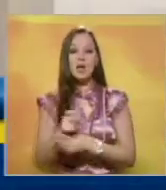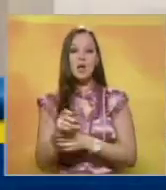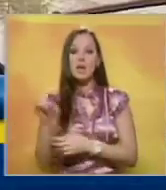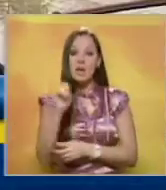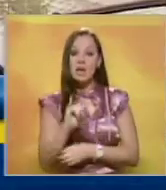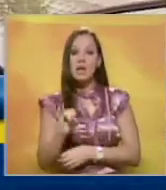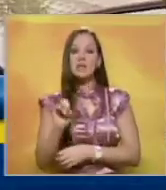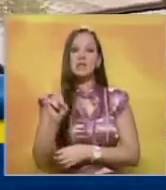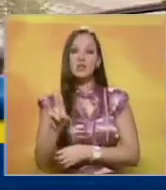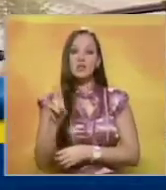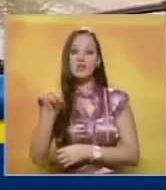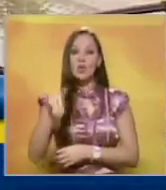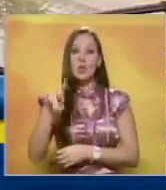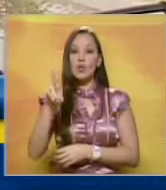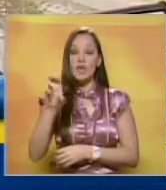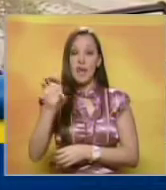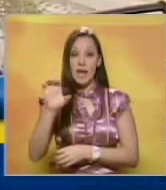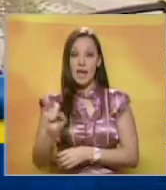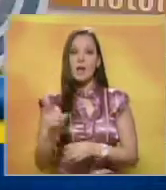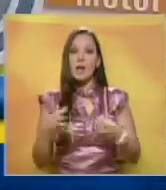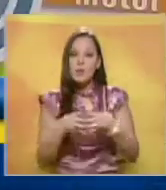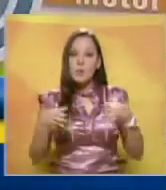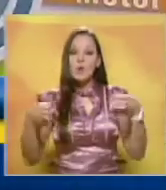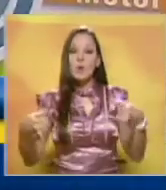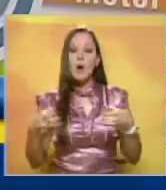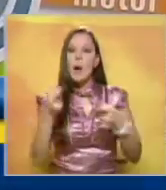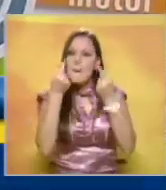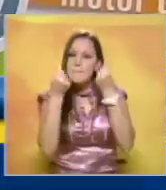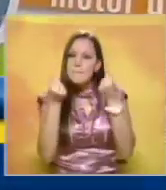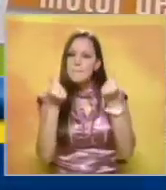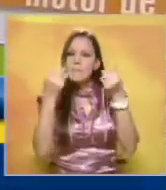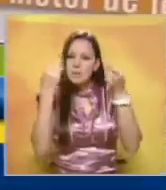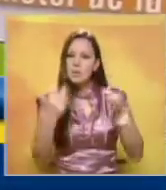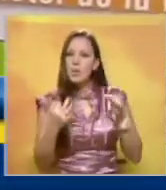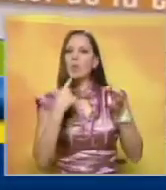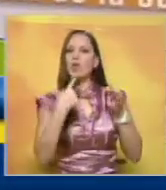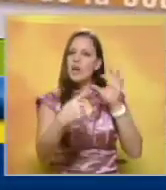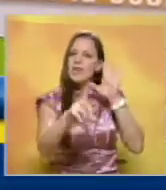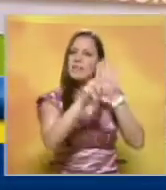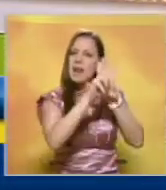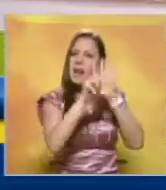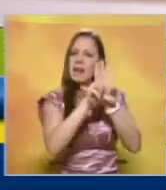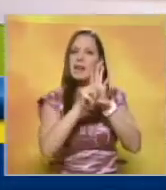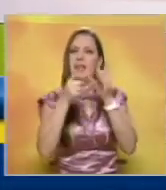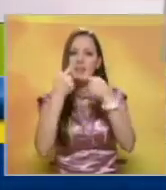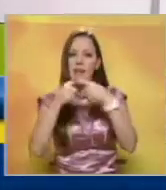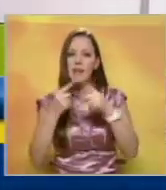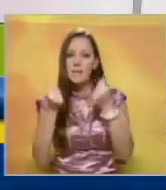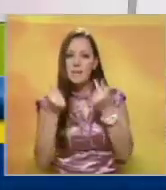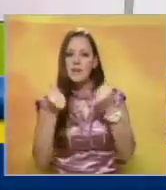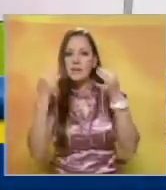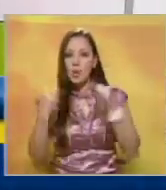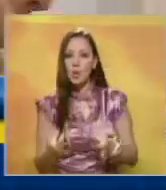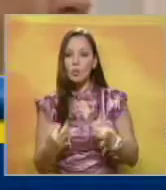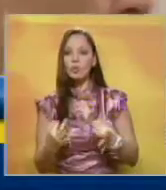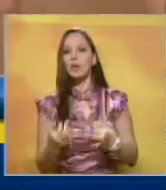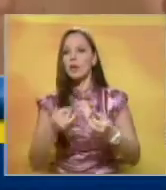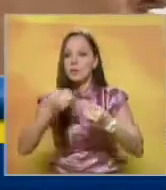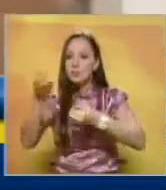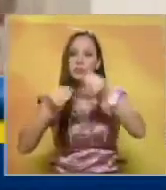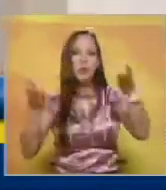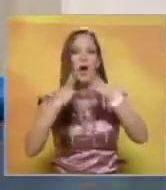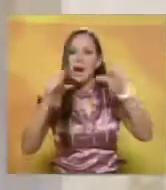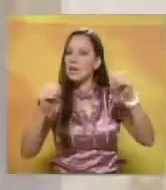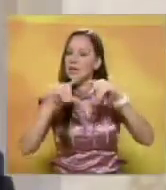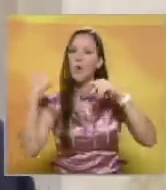SUNDE masifique el listado de los precios que ha fijado con base en la Ley de Precios Justos y los distribuya entre los comercios